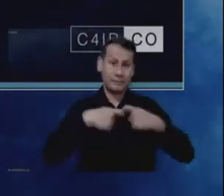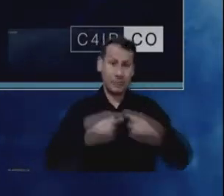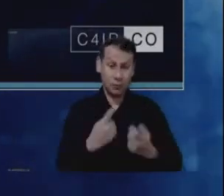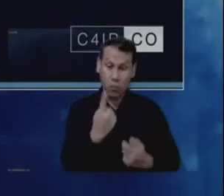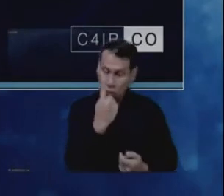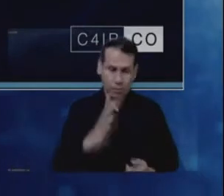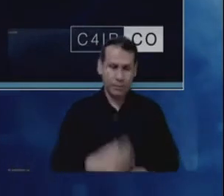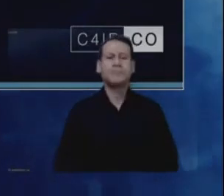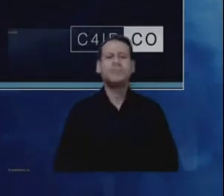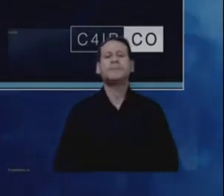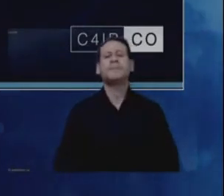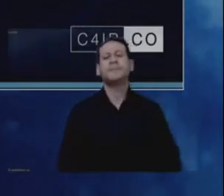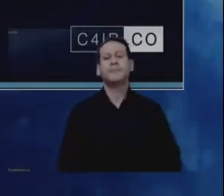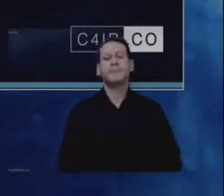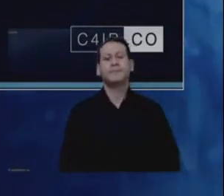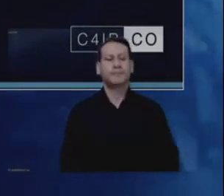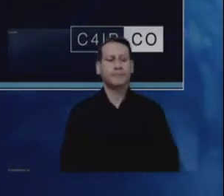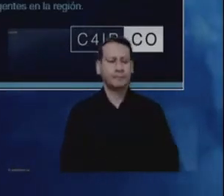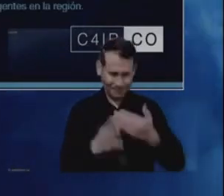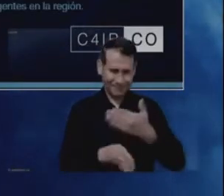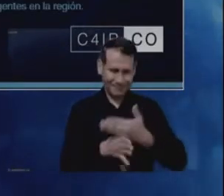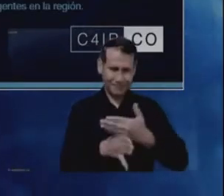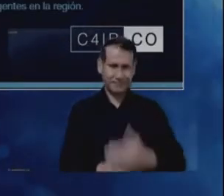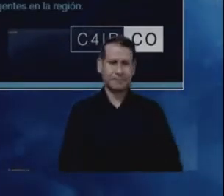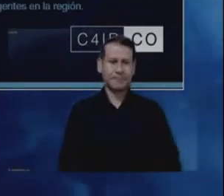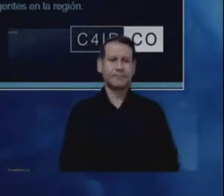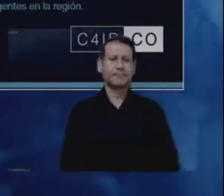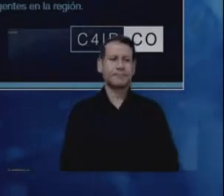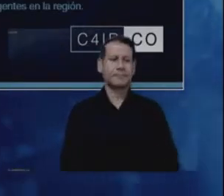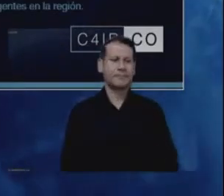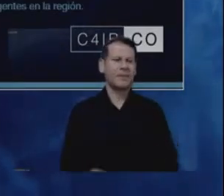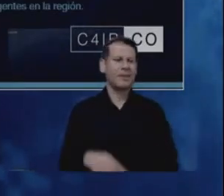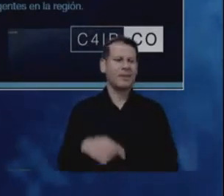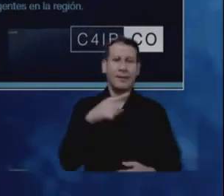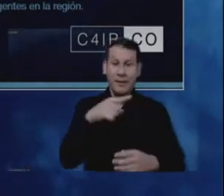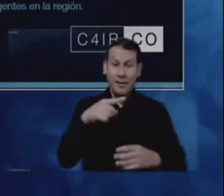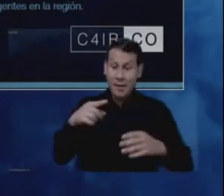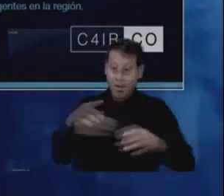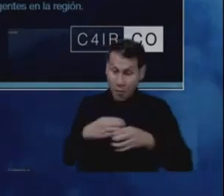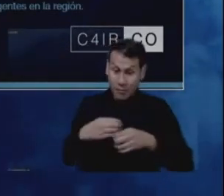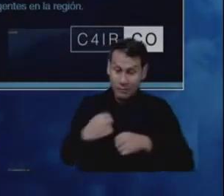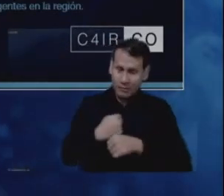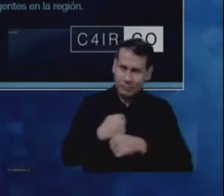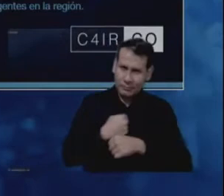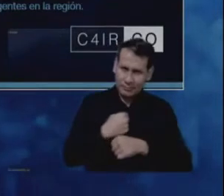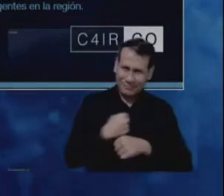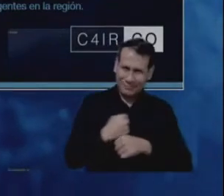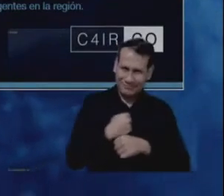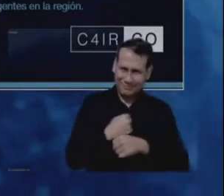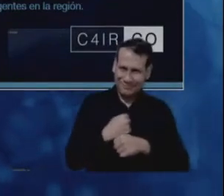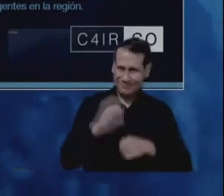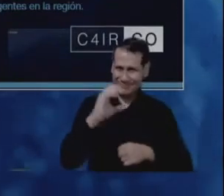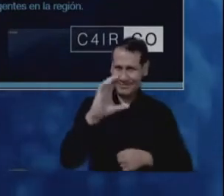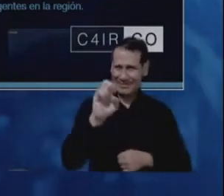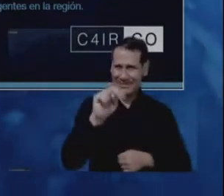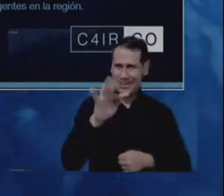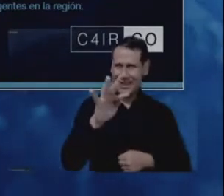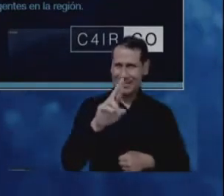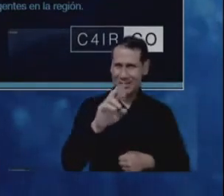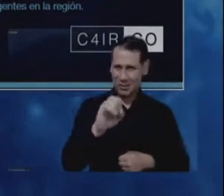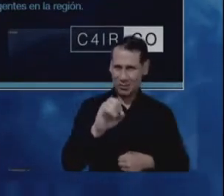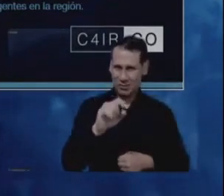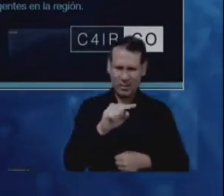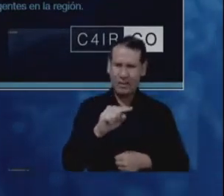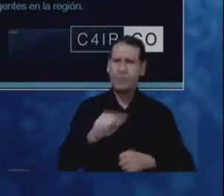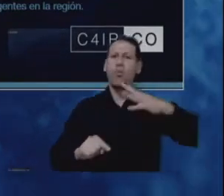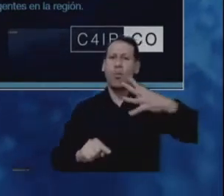que, siguiente, por favor. El centro se ha focalizado en cuatro puntos muy importantes.